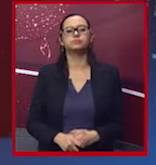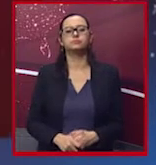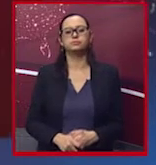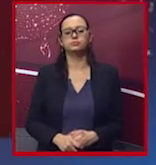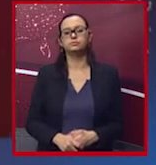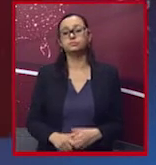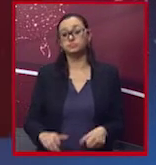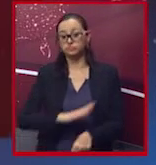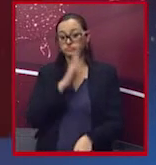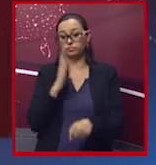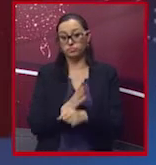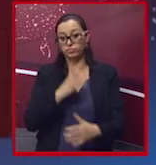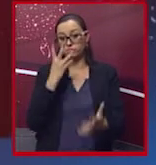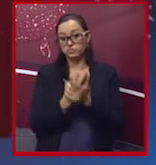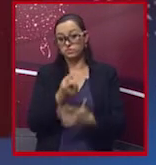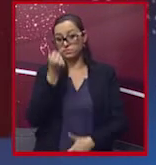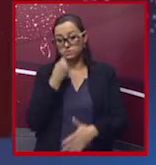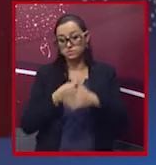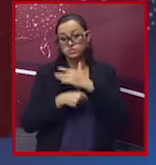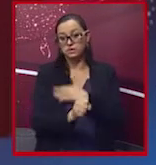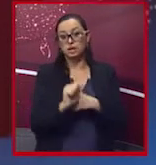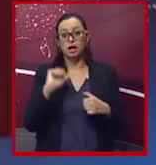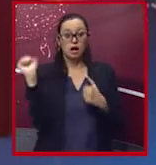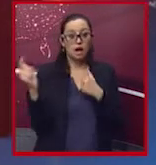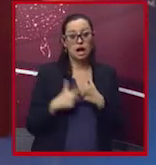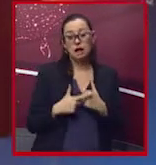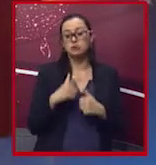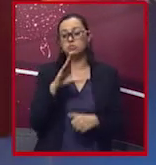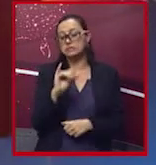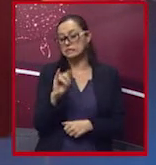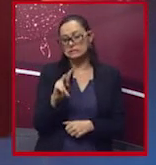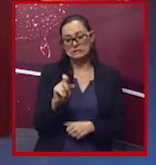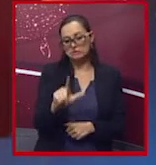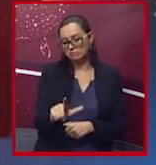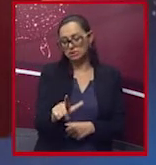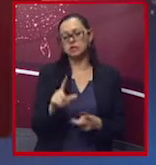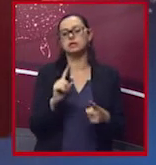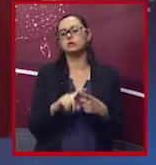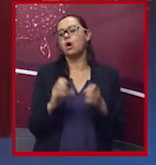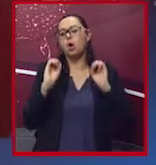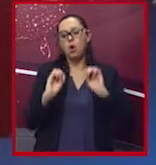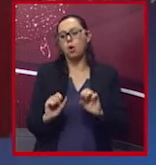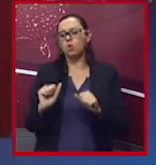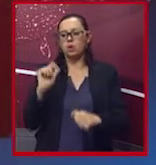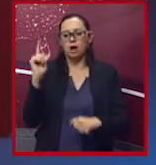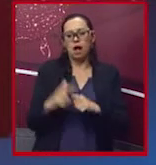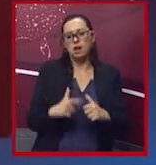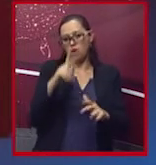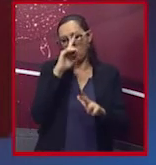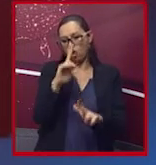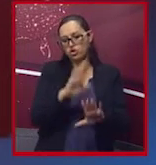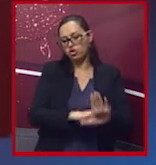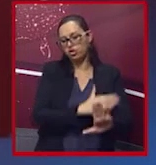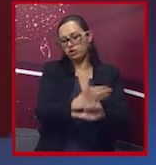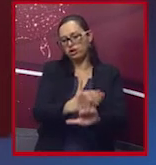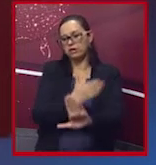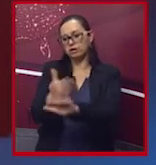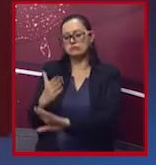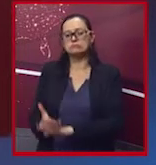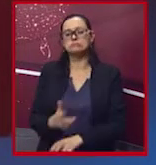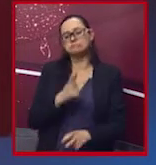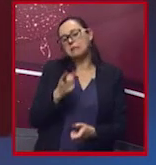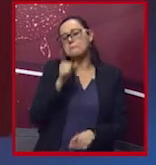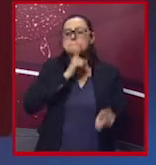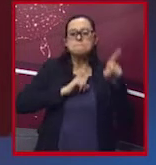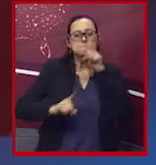pena privativa de libertad por deuda de carácter puramente civil, ni por las conductas que atenten contra el honor de las personas, tales como la